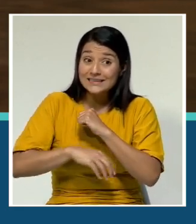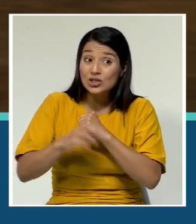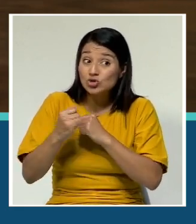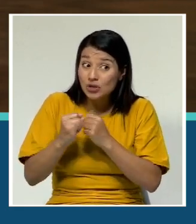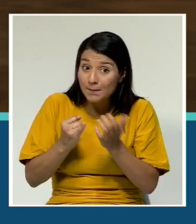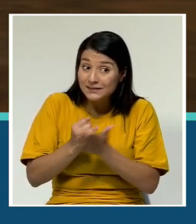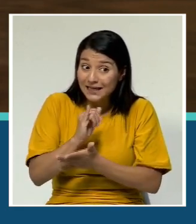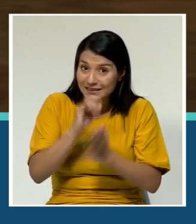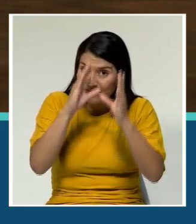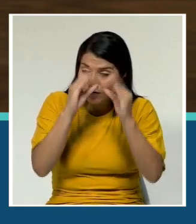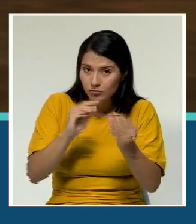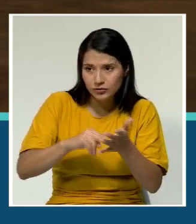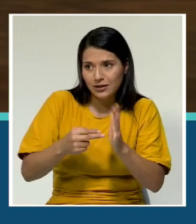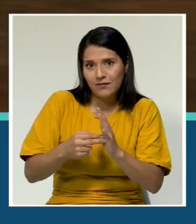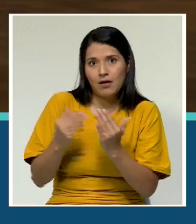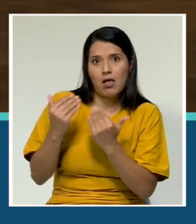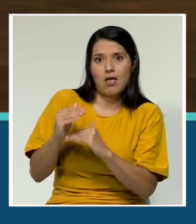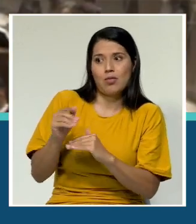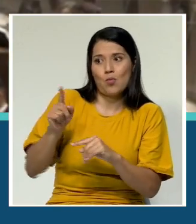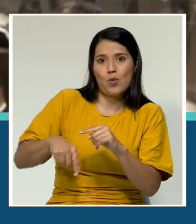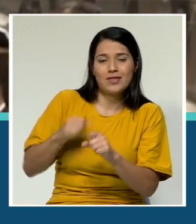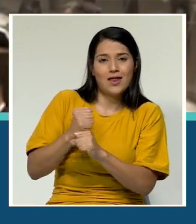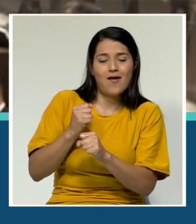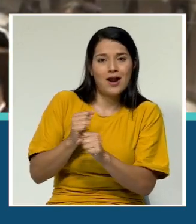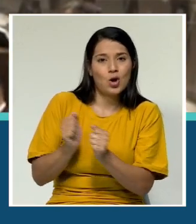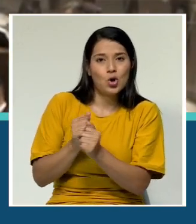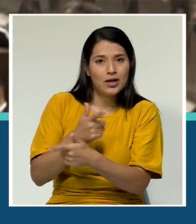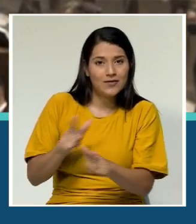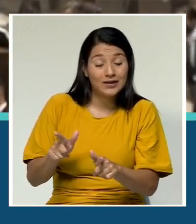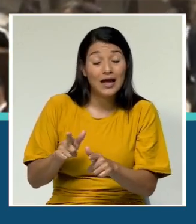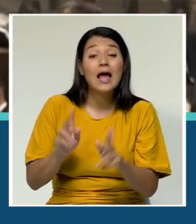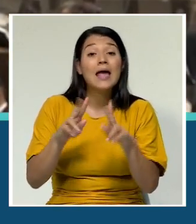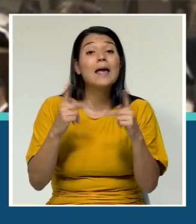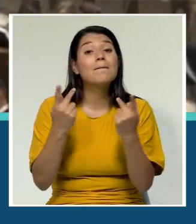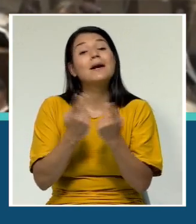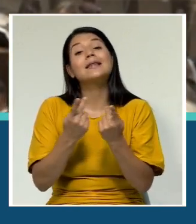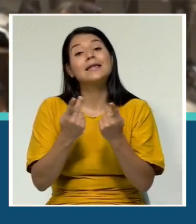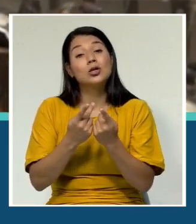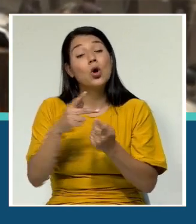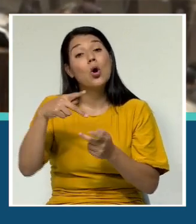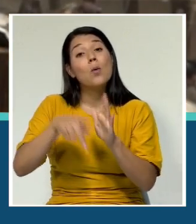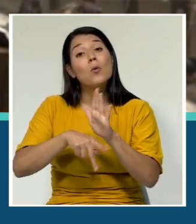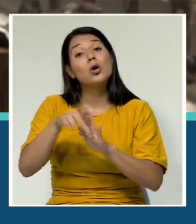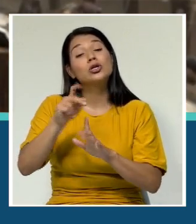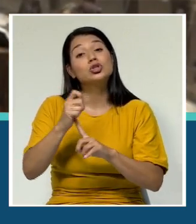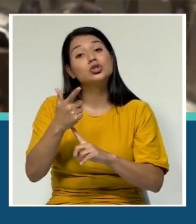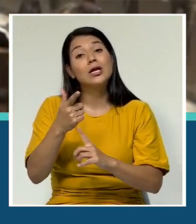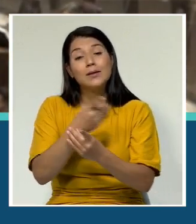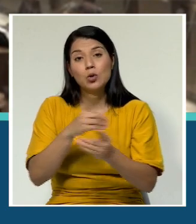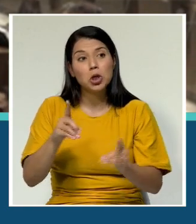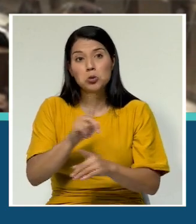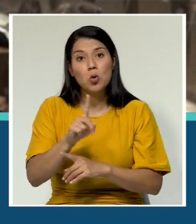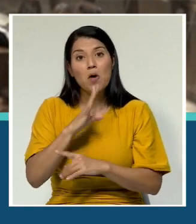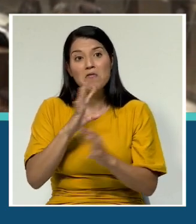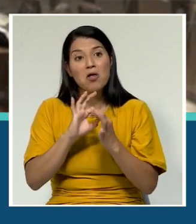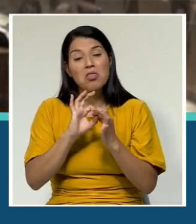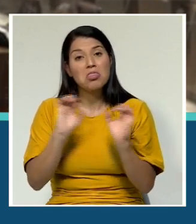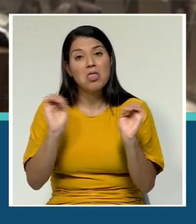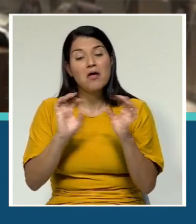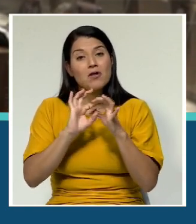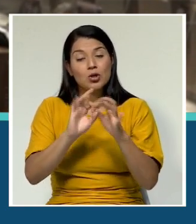de interés público y puede hasta llegar a ser sancionada por acceder a ese tipo de información, no puede realizar su labor en libertad suficiente.